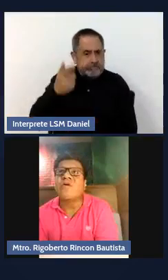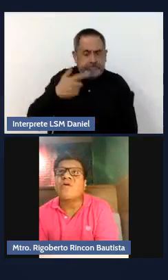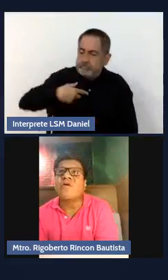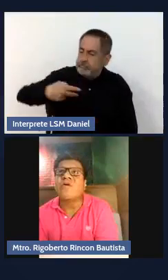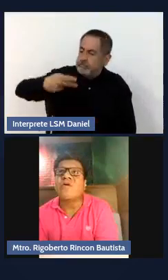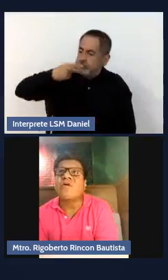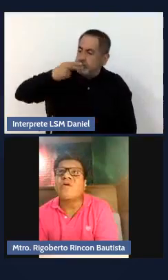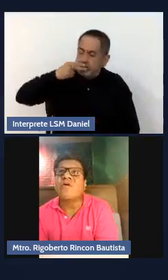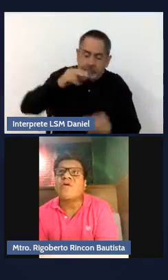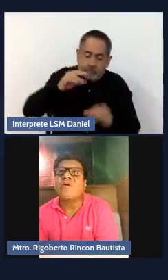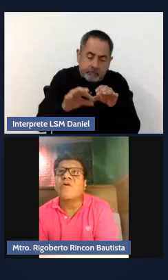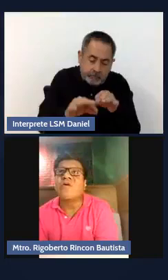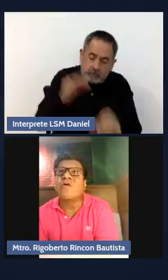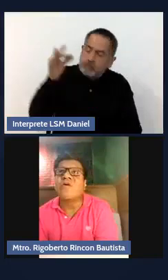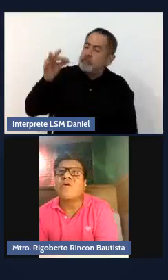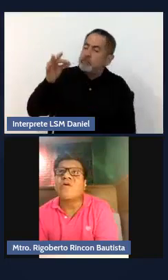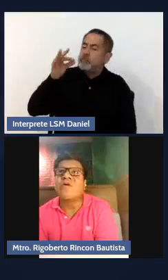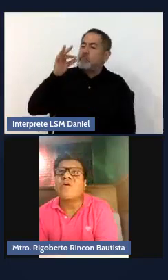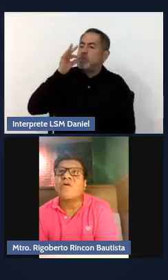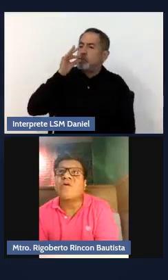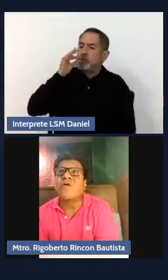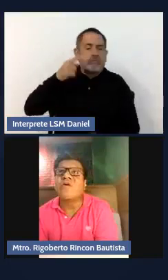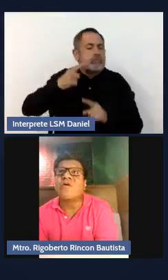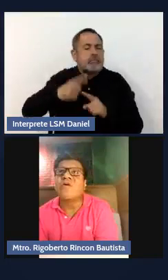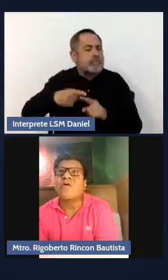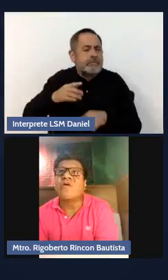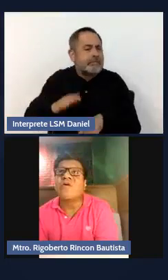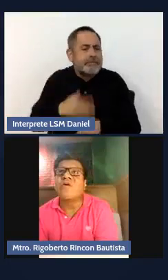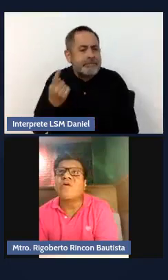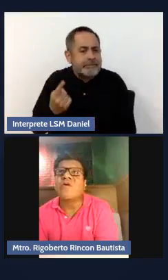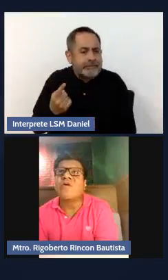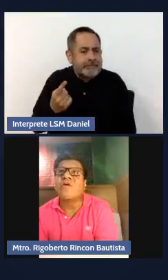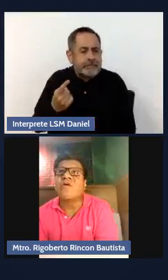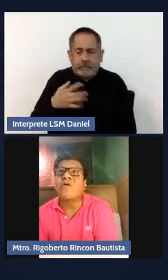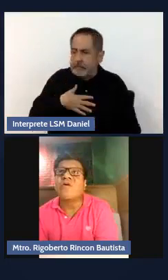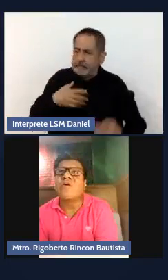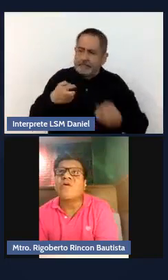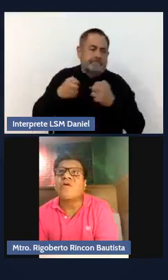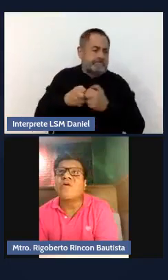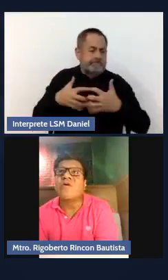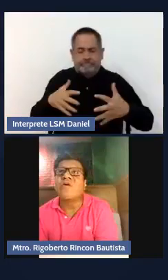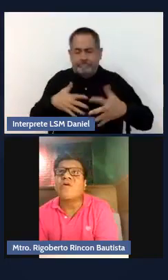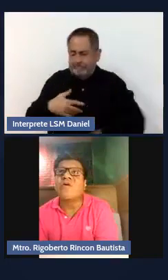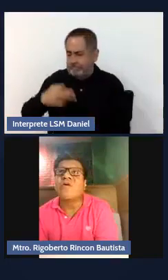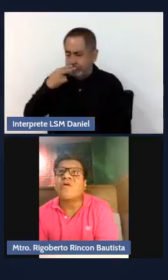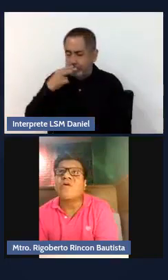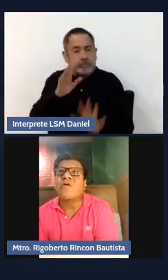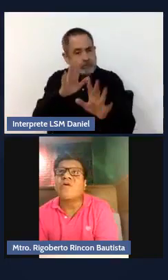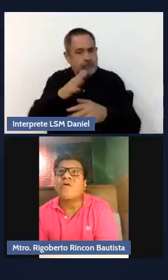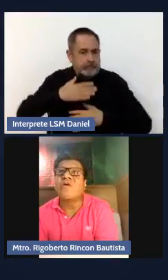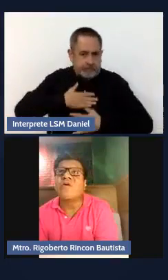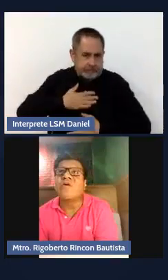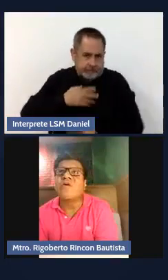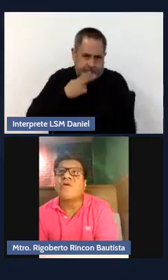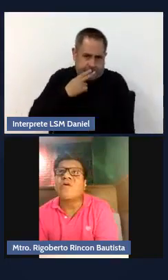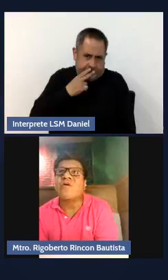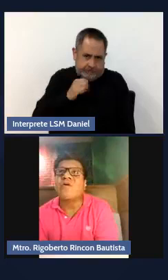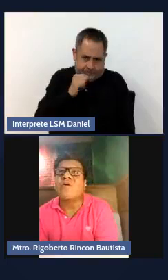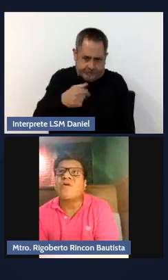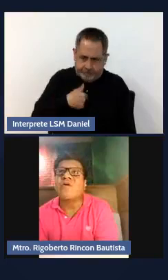un cigarro, tiene que ver mucho con el tema de estoy estresado, bueno, yo no consumo el tabaco,